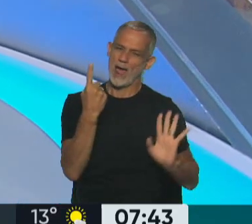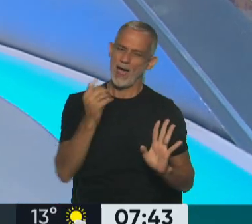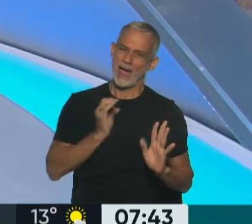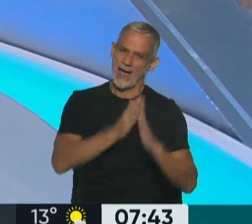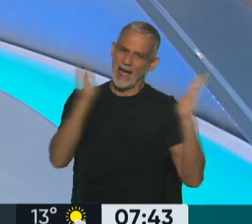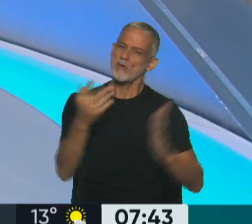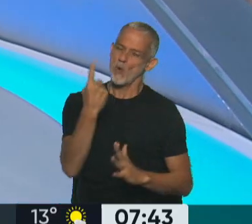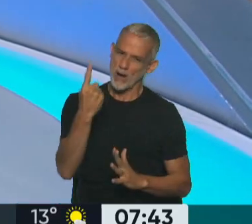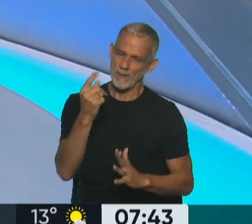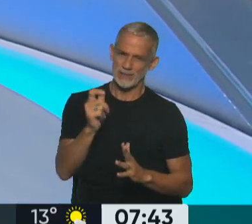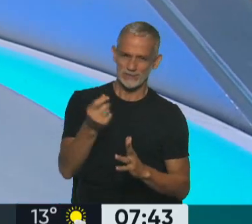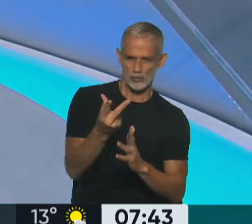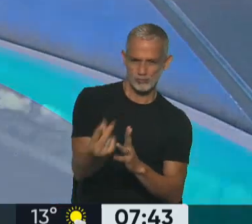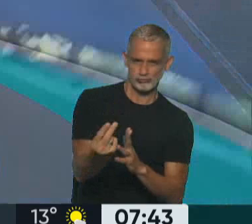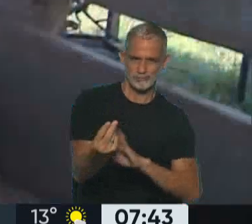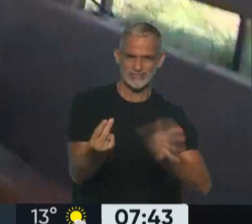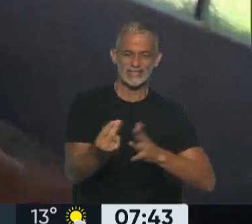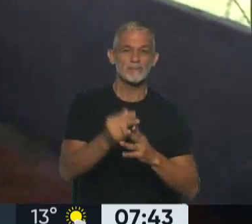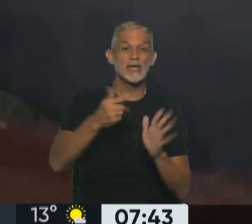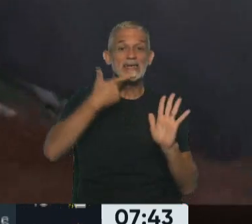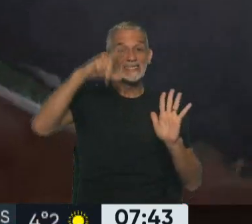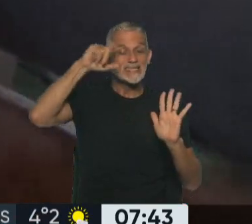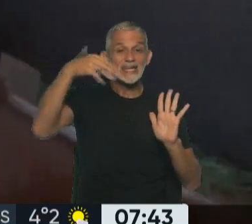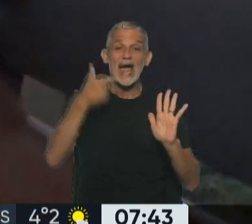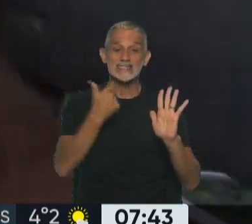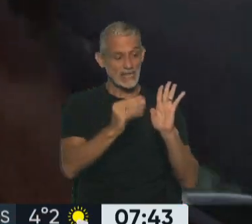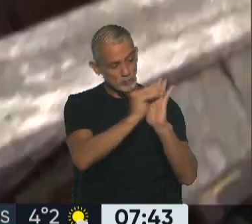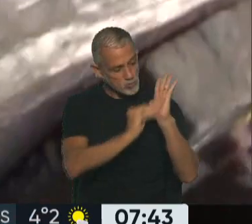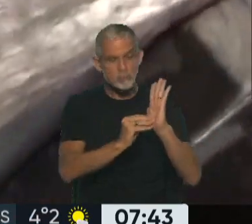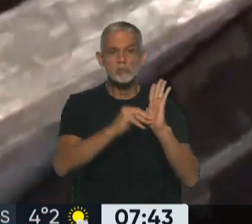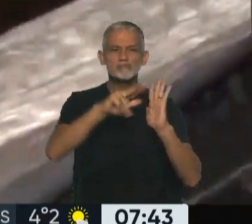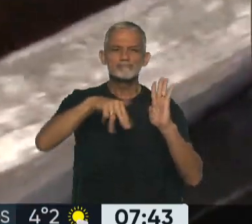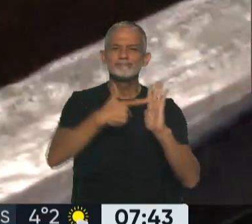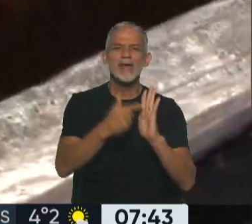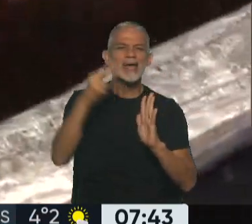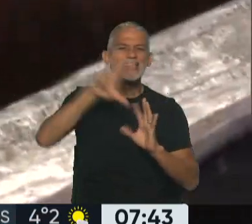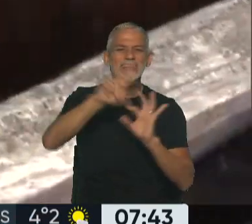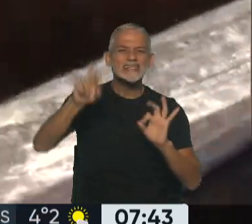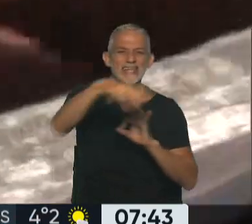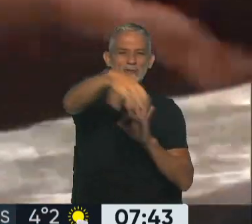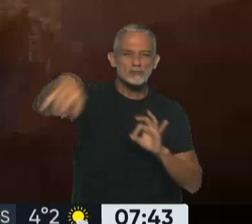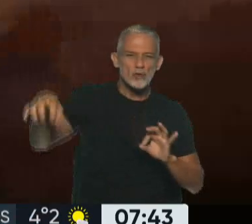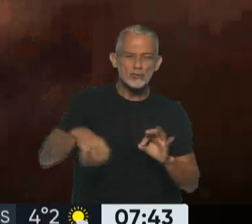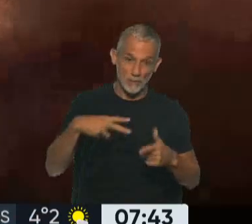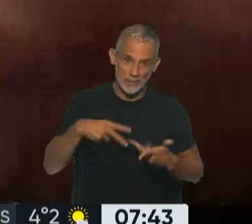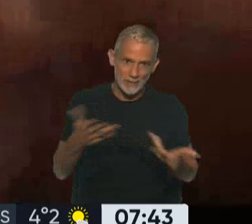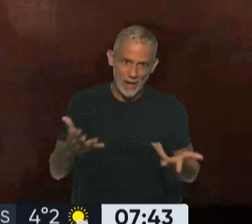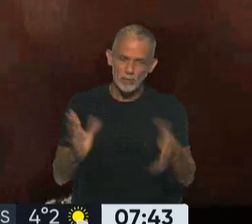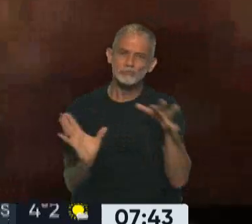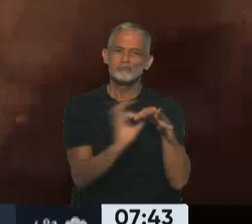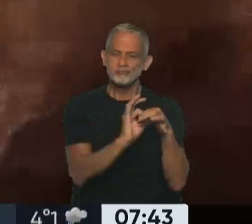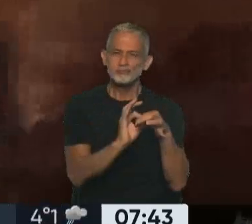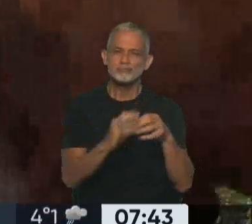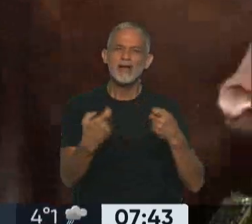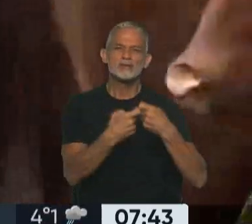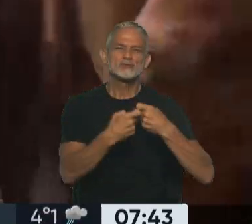año el calendario lo establece senasa con los 300 entes sanitarios que hay en el país que son privados dependen en general de las